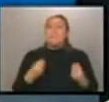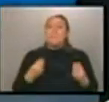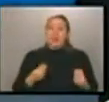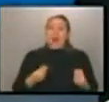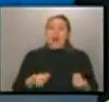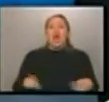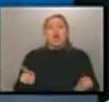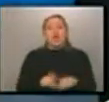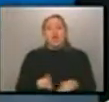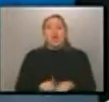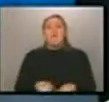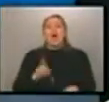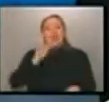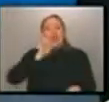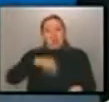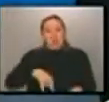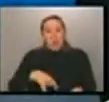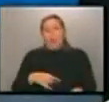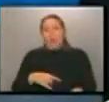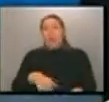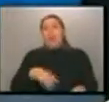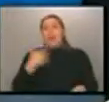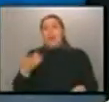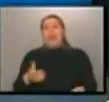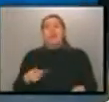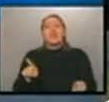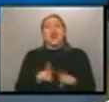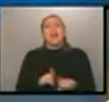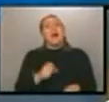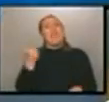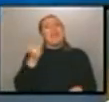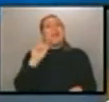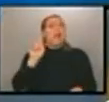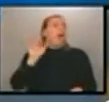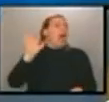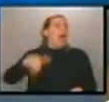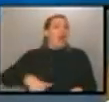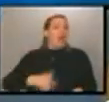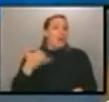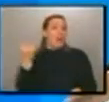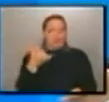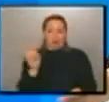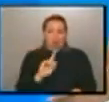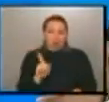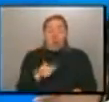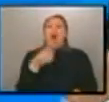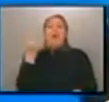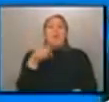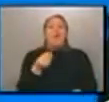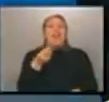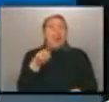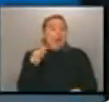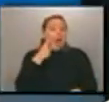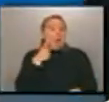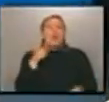no caiga en el ridículo y por ende se le baje el nivel de importancia, lo que está buscando es perder el tiempo. Sí,